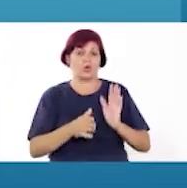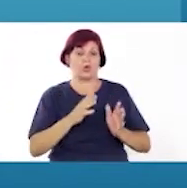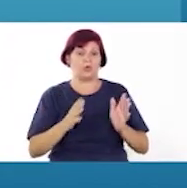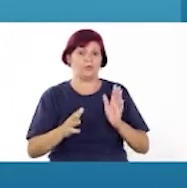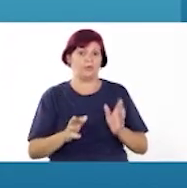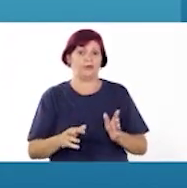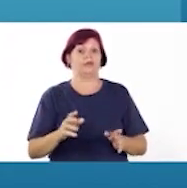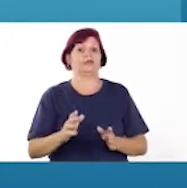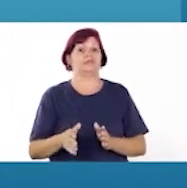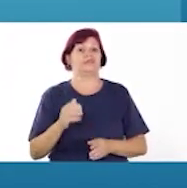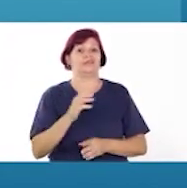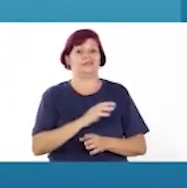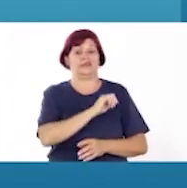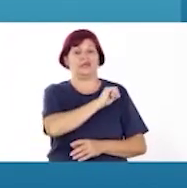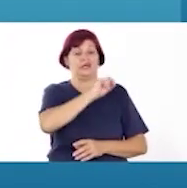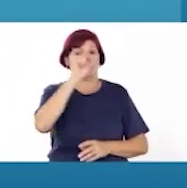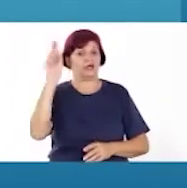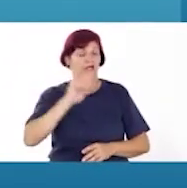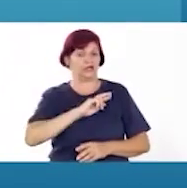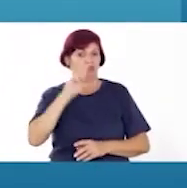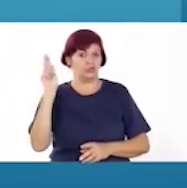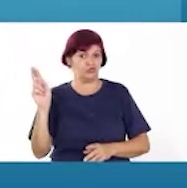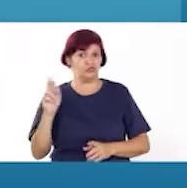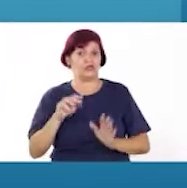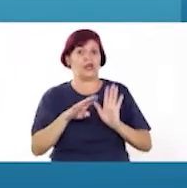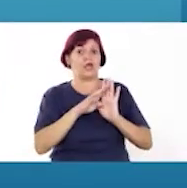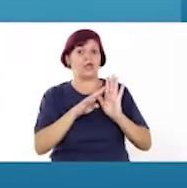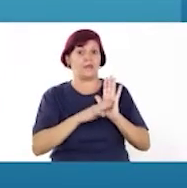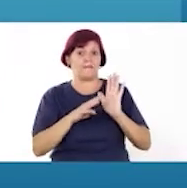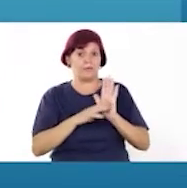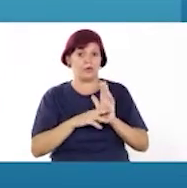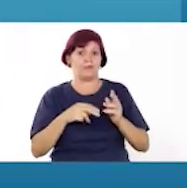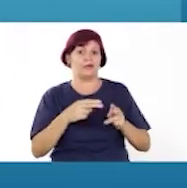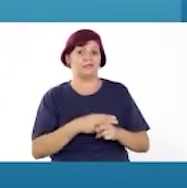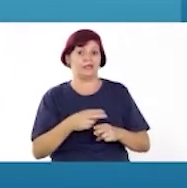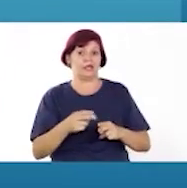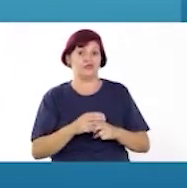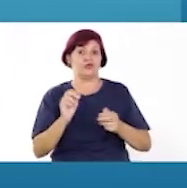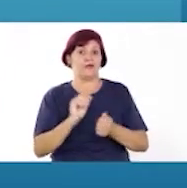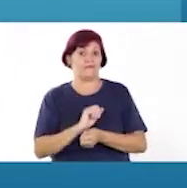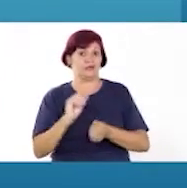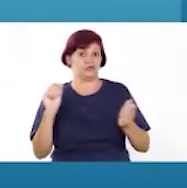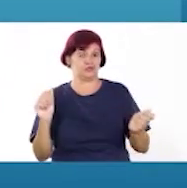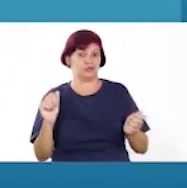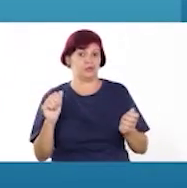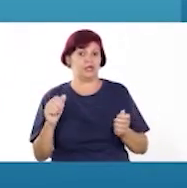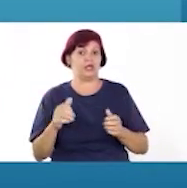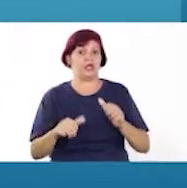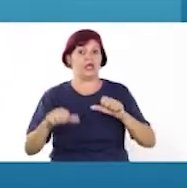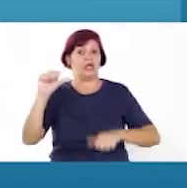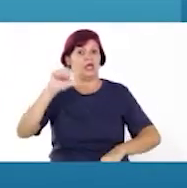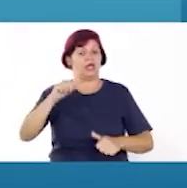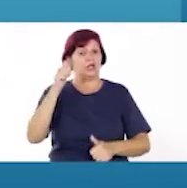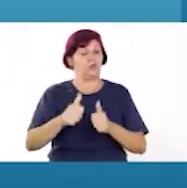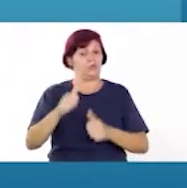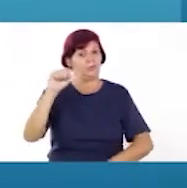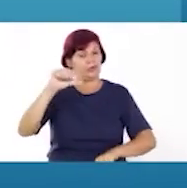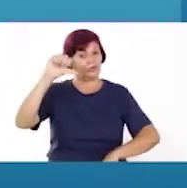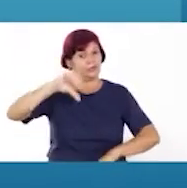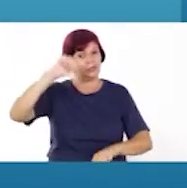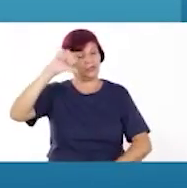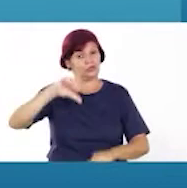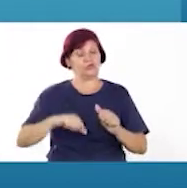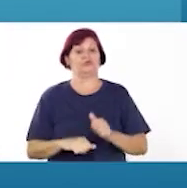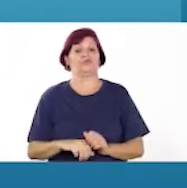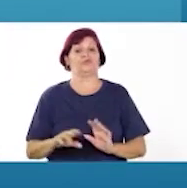de la vanguardia política y el programa de la revolución contenido en la historia Marxoberá. El comportamiento del factor unidad entre las